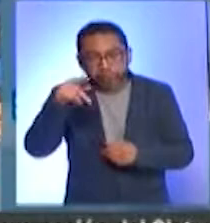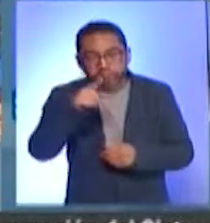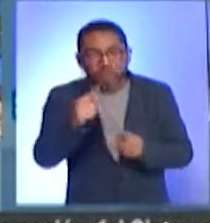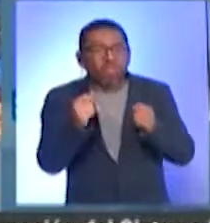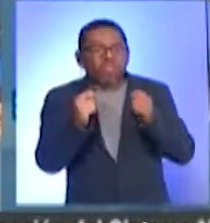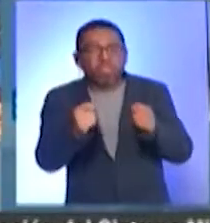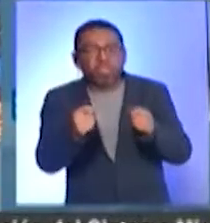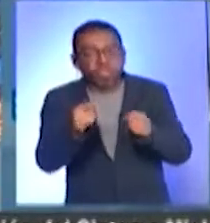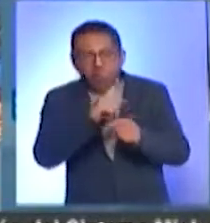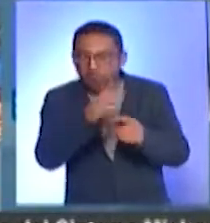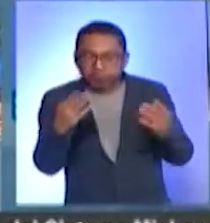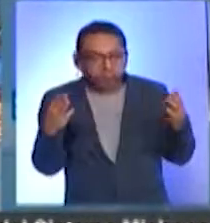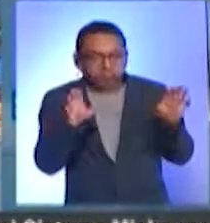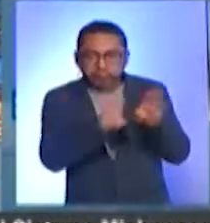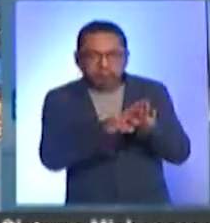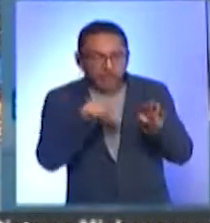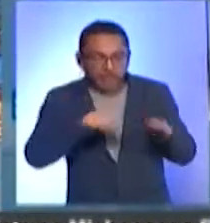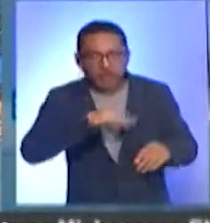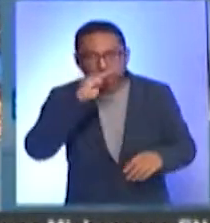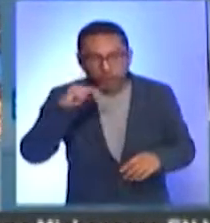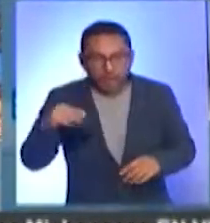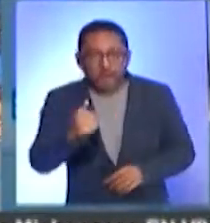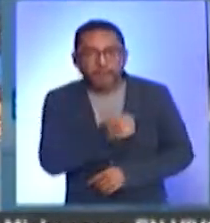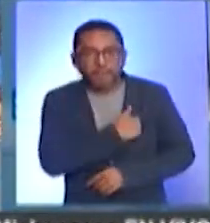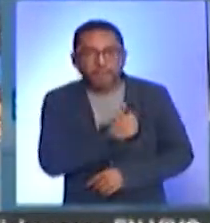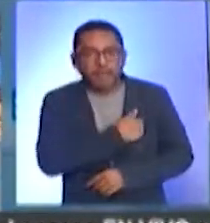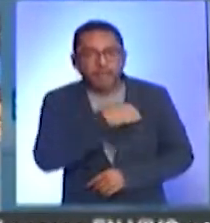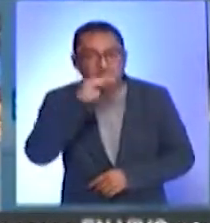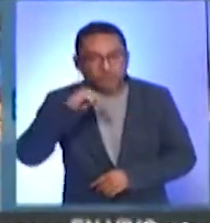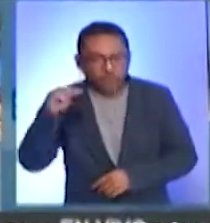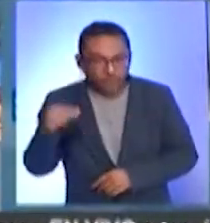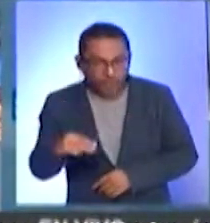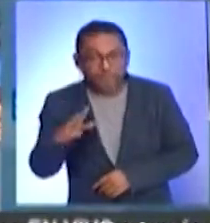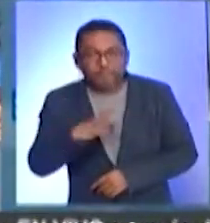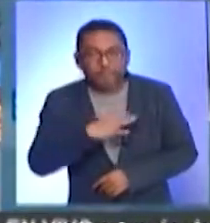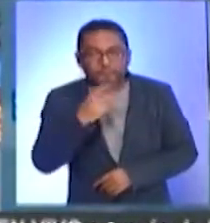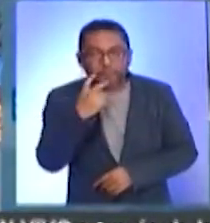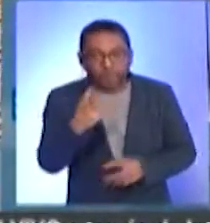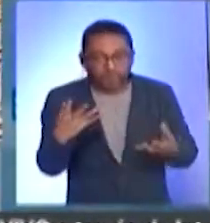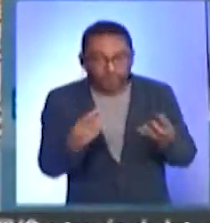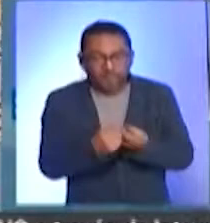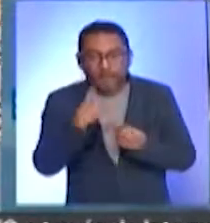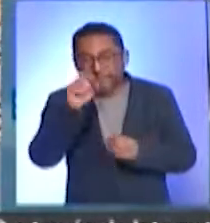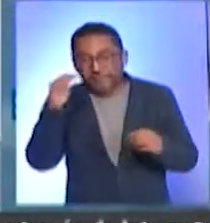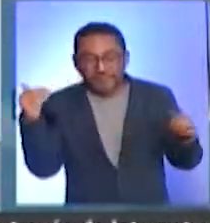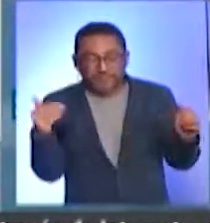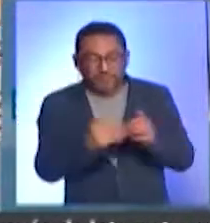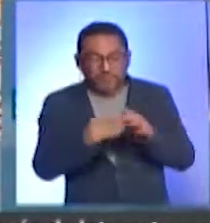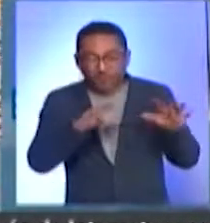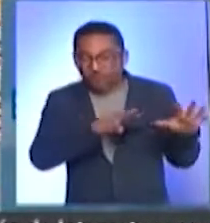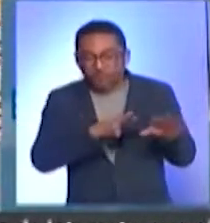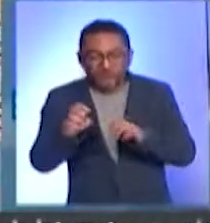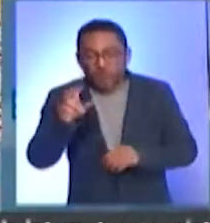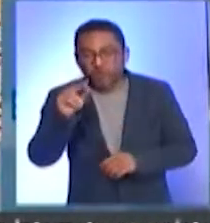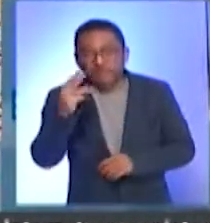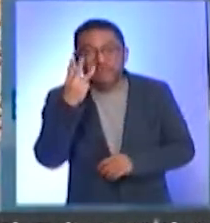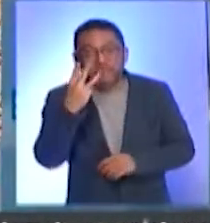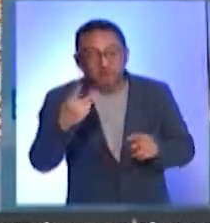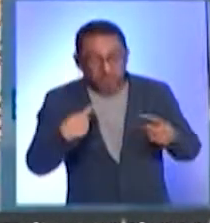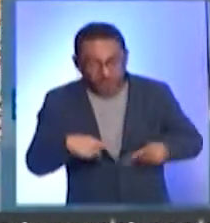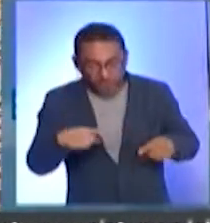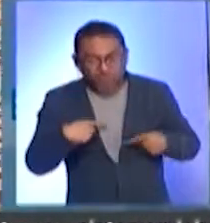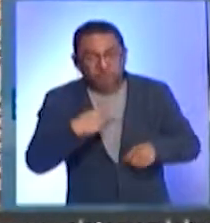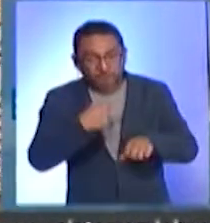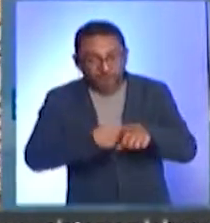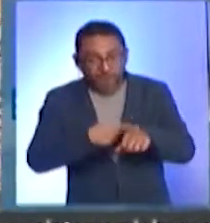por commit 19 en michoacán y en la capital michoacana que acumula 20 mil 983 casos confirmados y